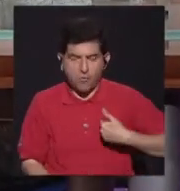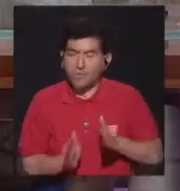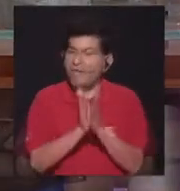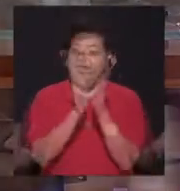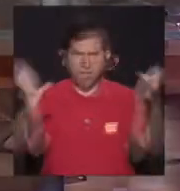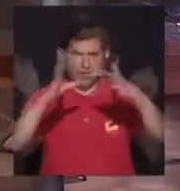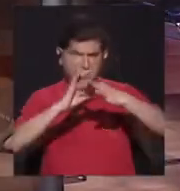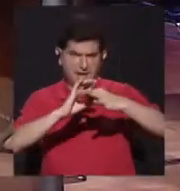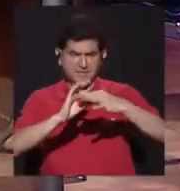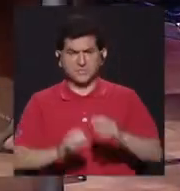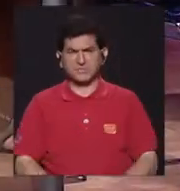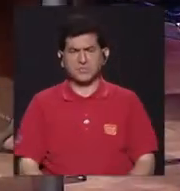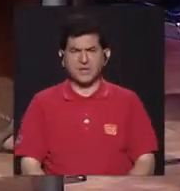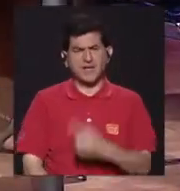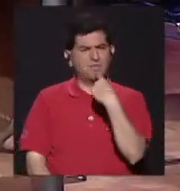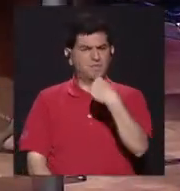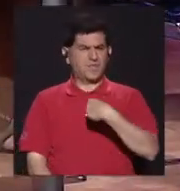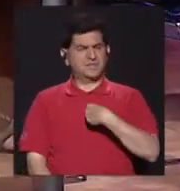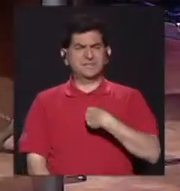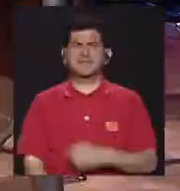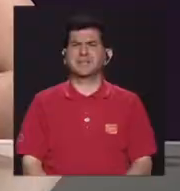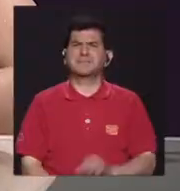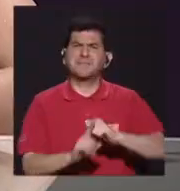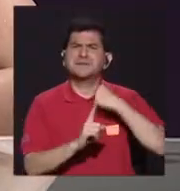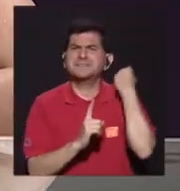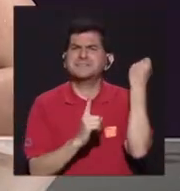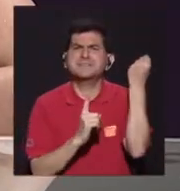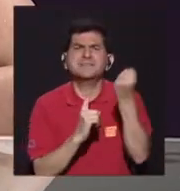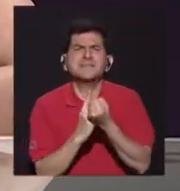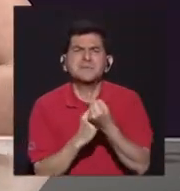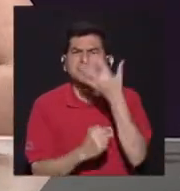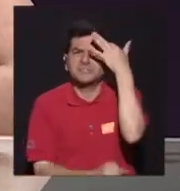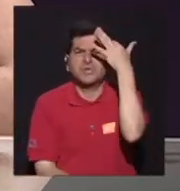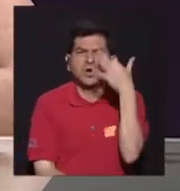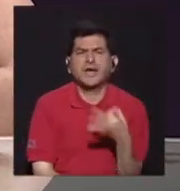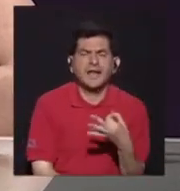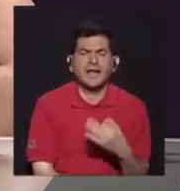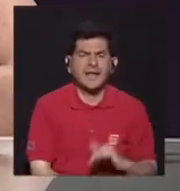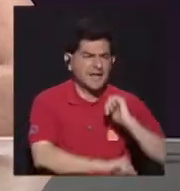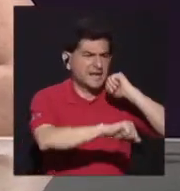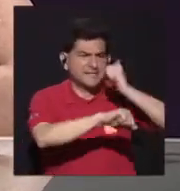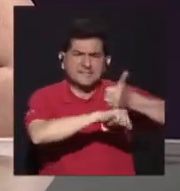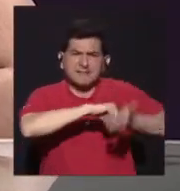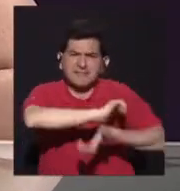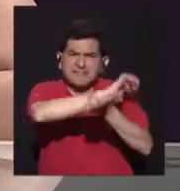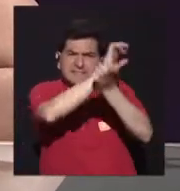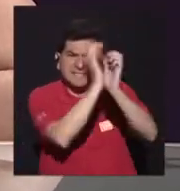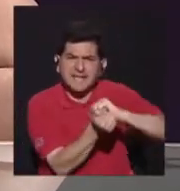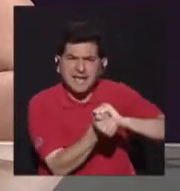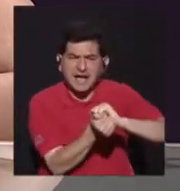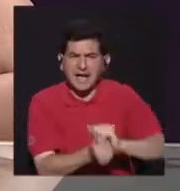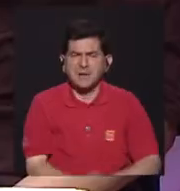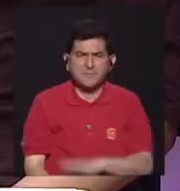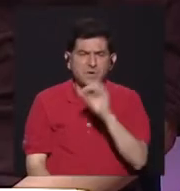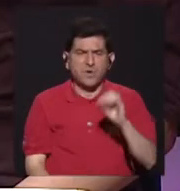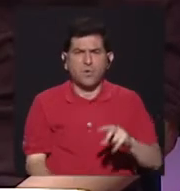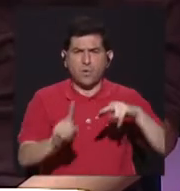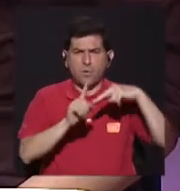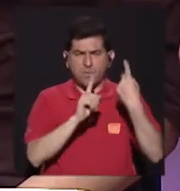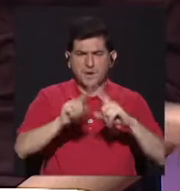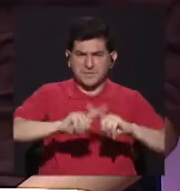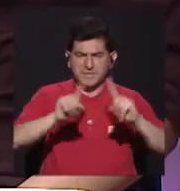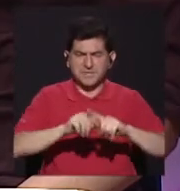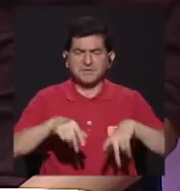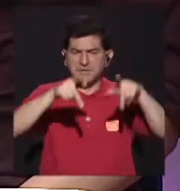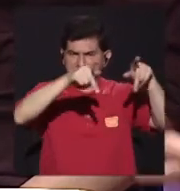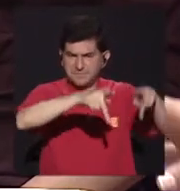general. ¿Qué me pueden decir ustedes? ¿Qué condiciones consideran que determinan el cambio o esa transformación de perspectivas en una